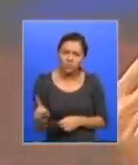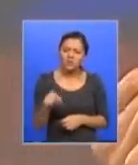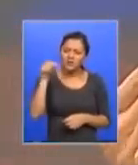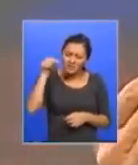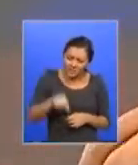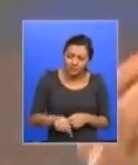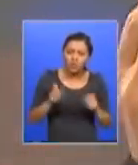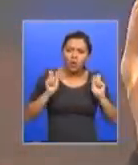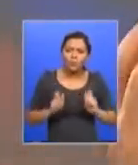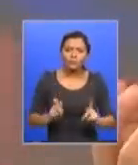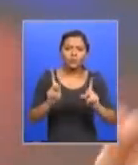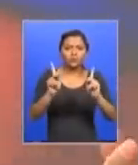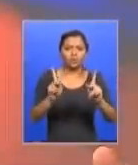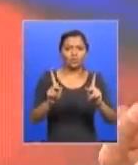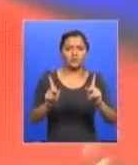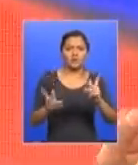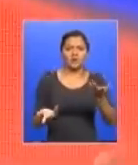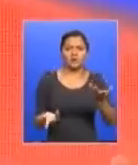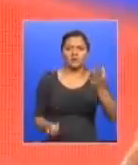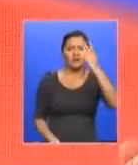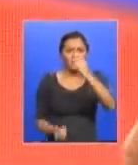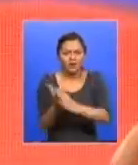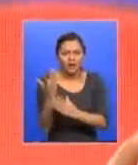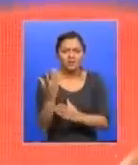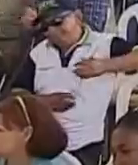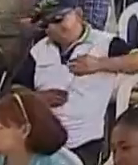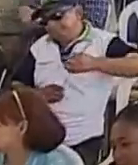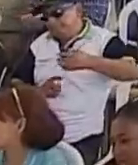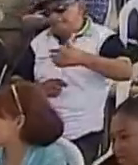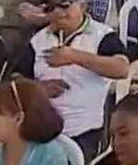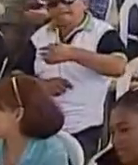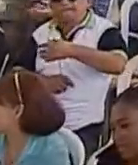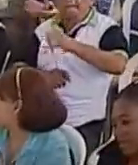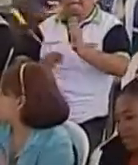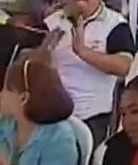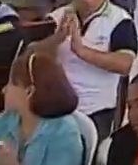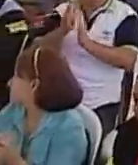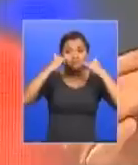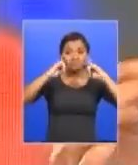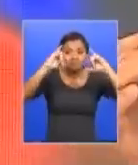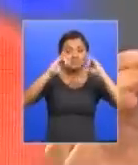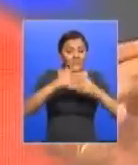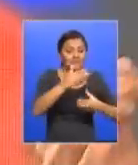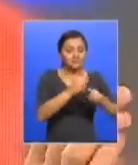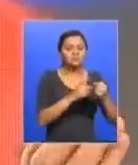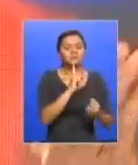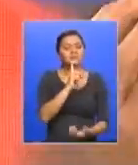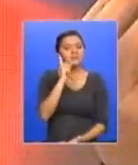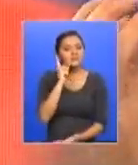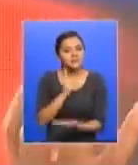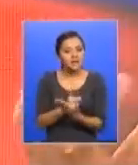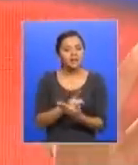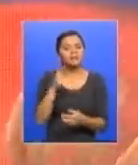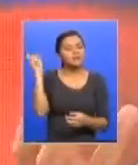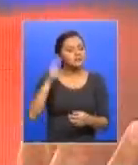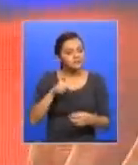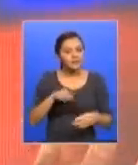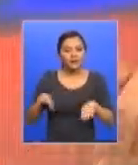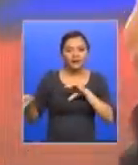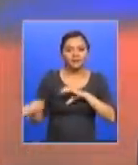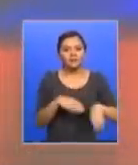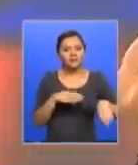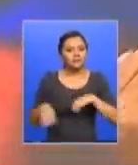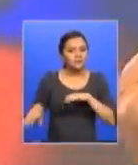las oportunidades de creación de recursos, de riqueza, sea una realidad. Y para eso se requiere acción